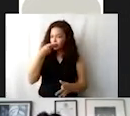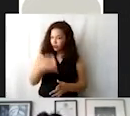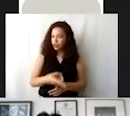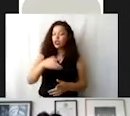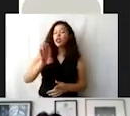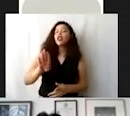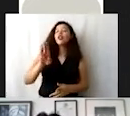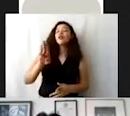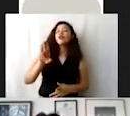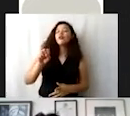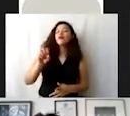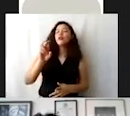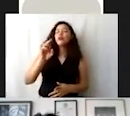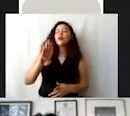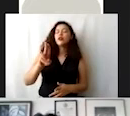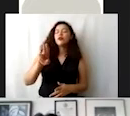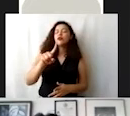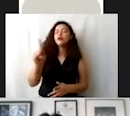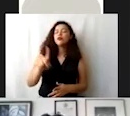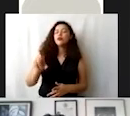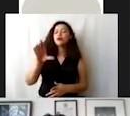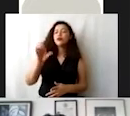buzón tributario, ¿sí?